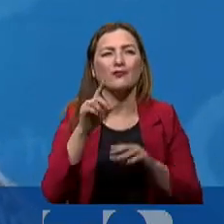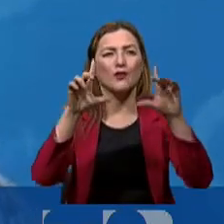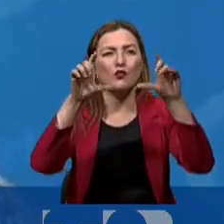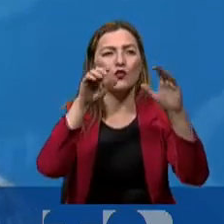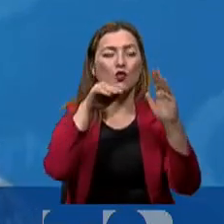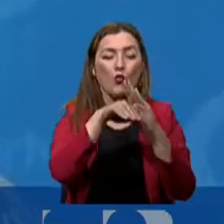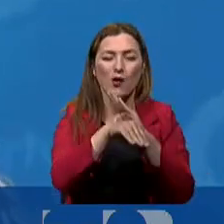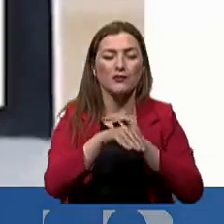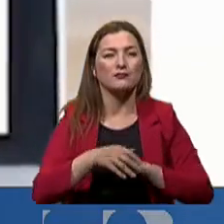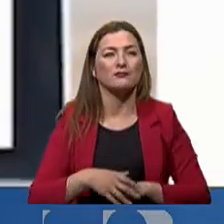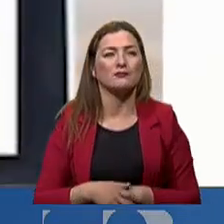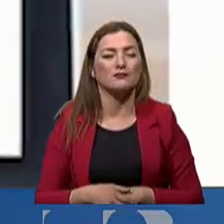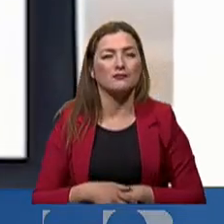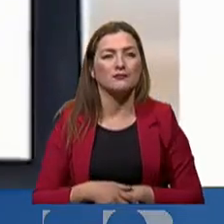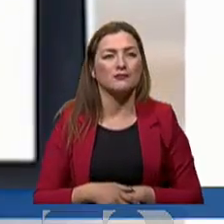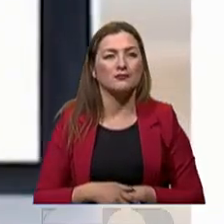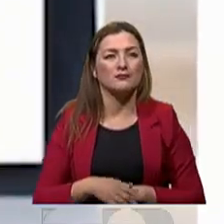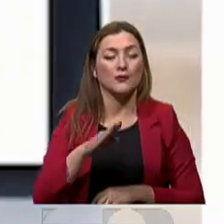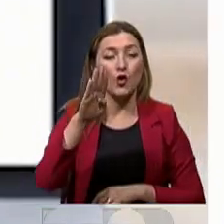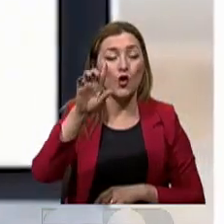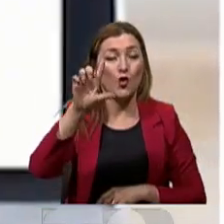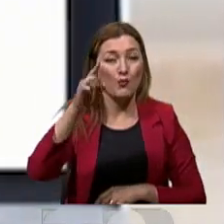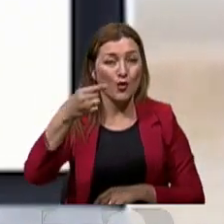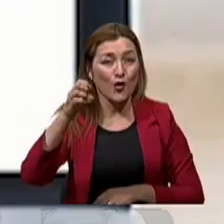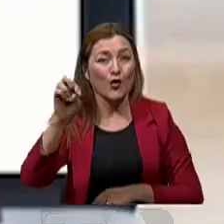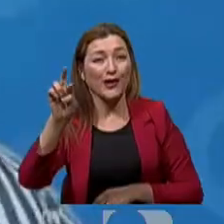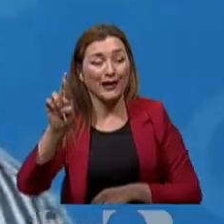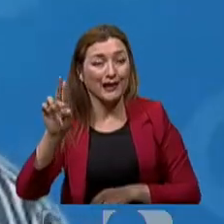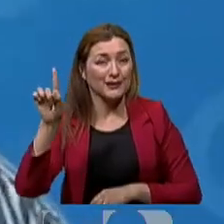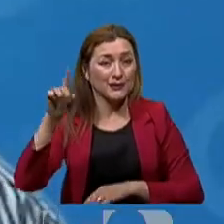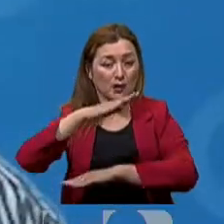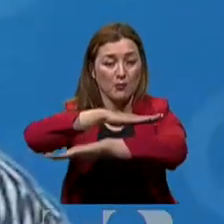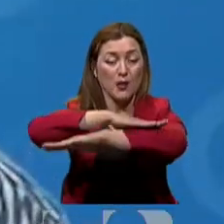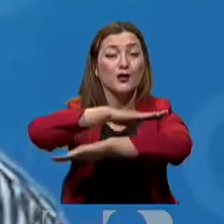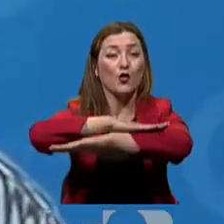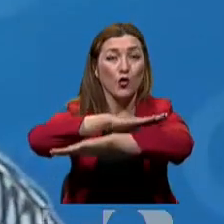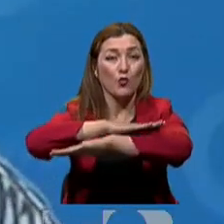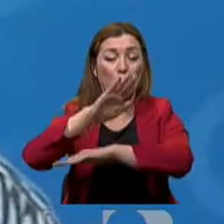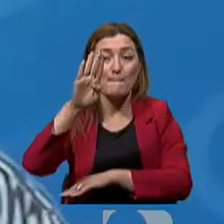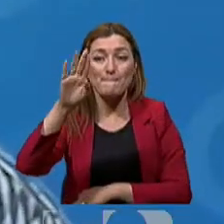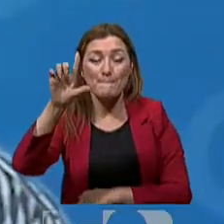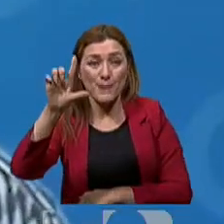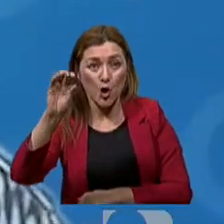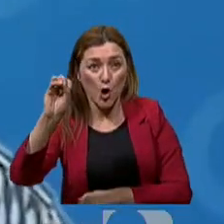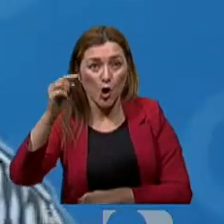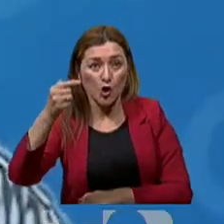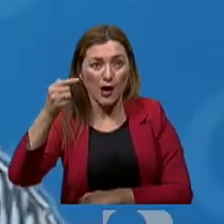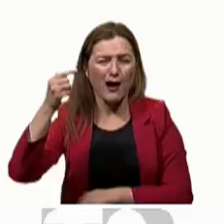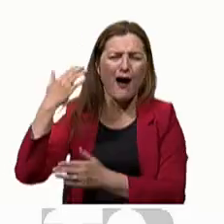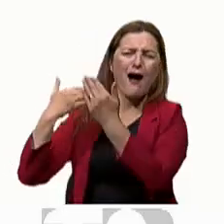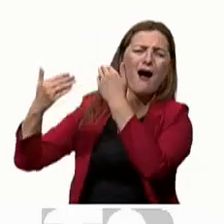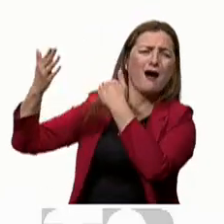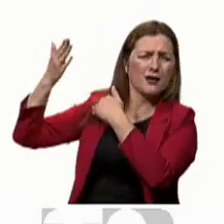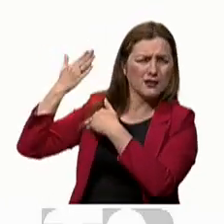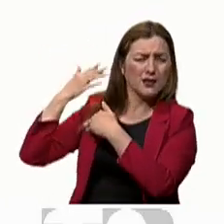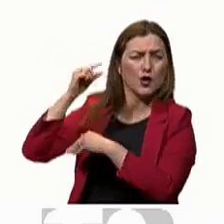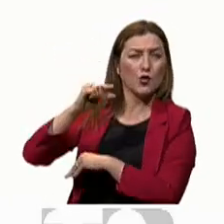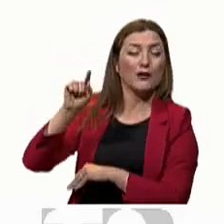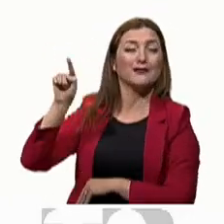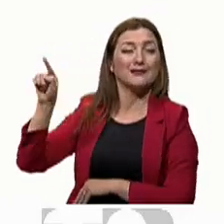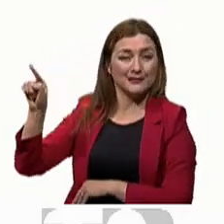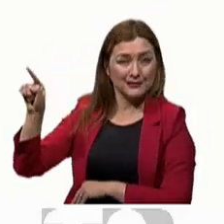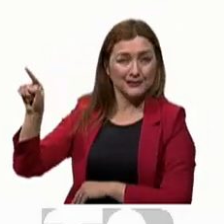las fotos guardadas, básicamente en Blogger, que es la plataforma de blogs antigua que tenía Google, y las